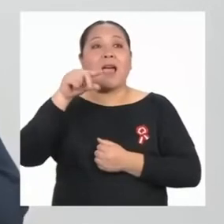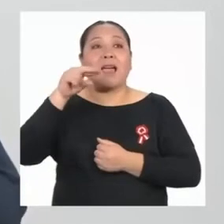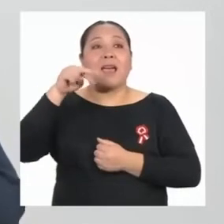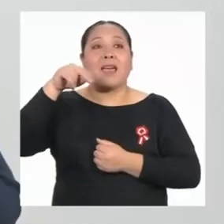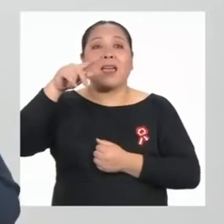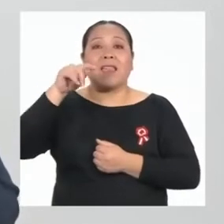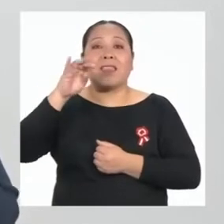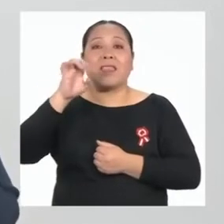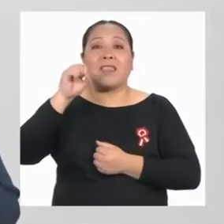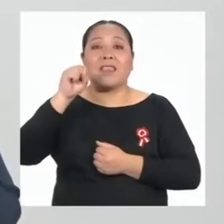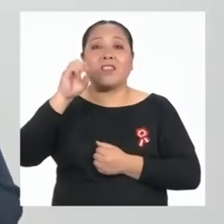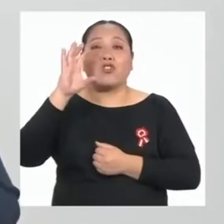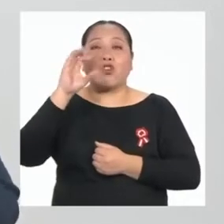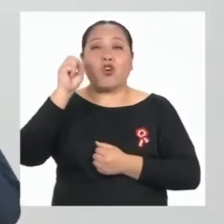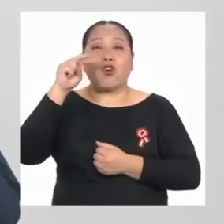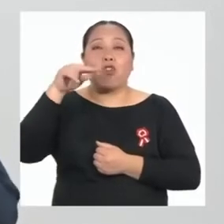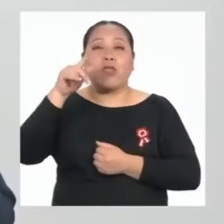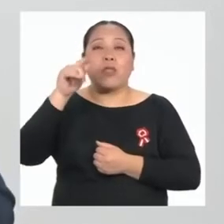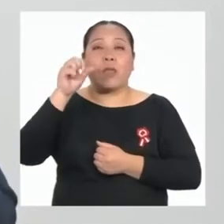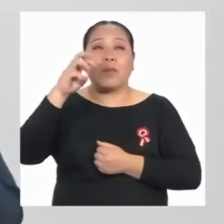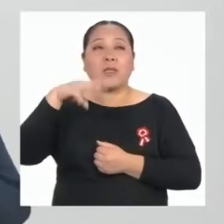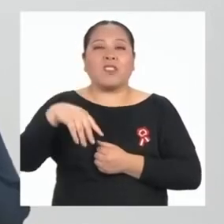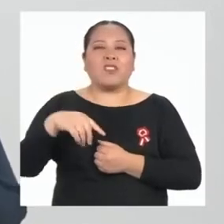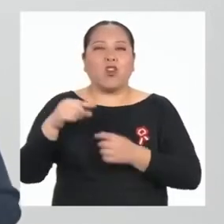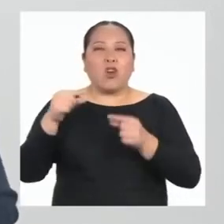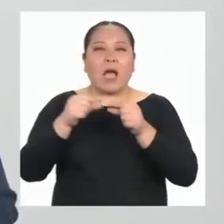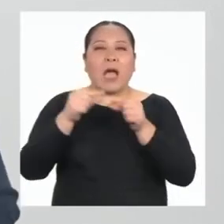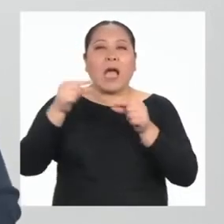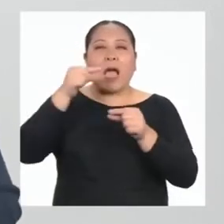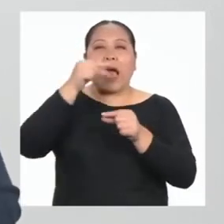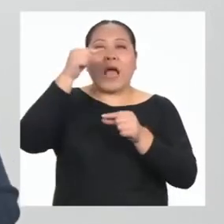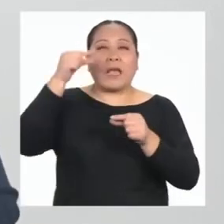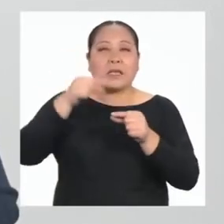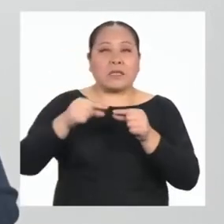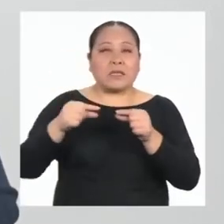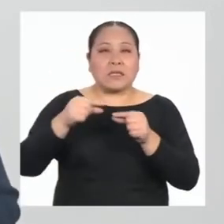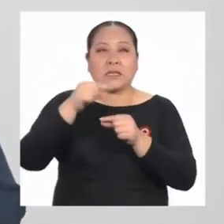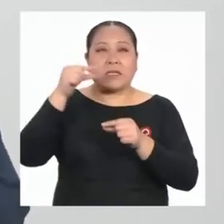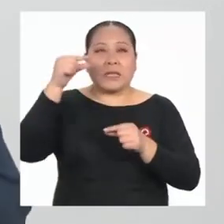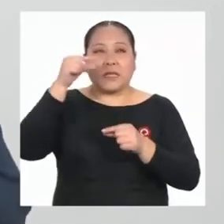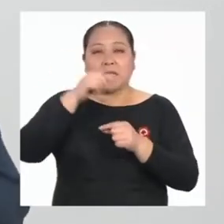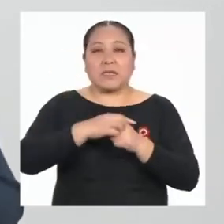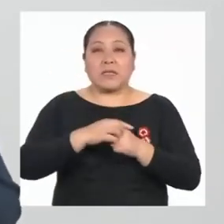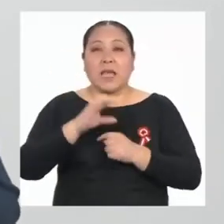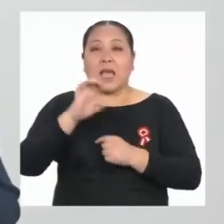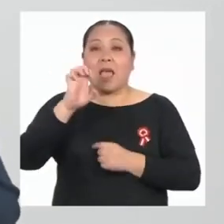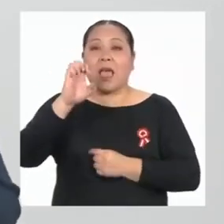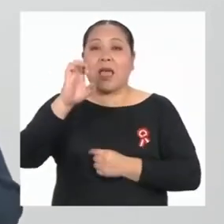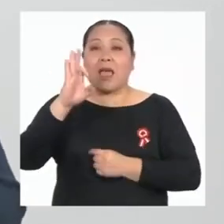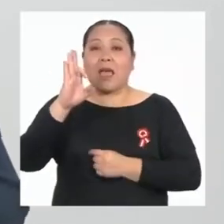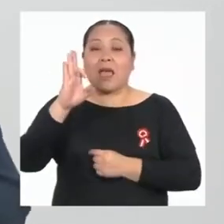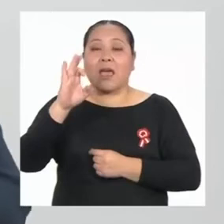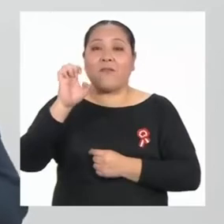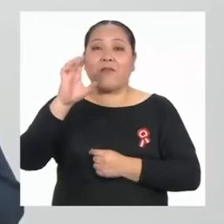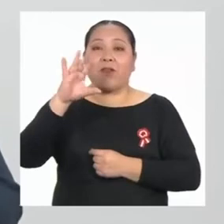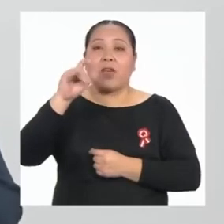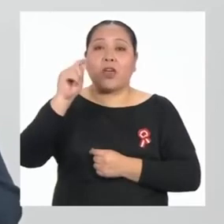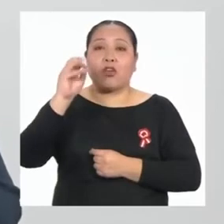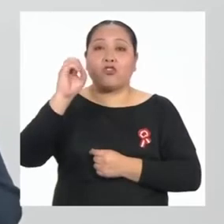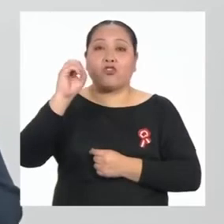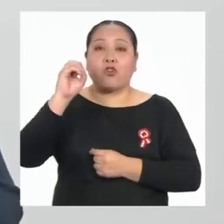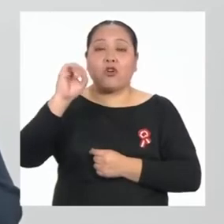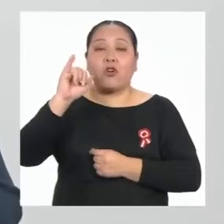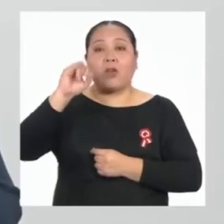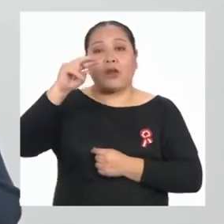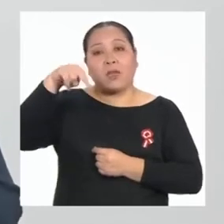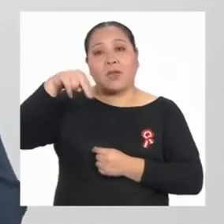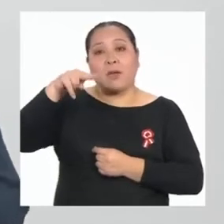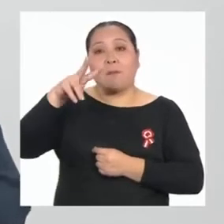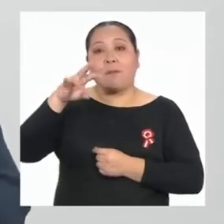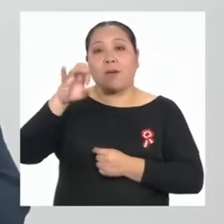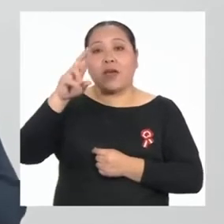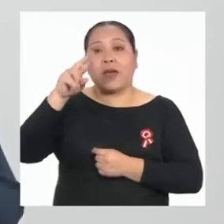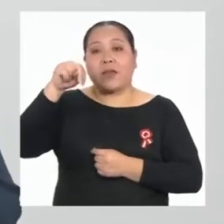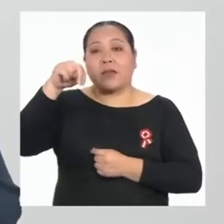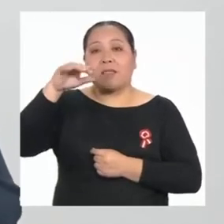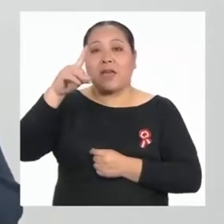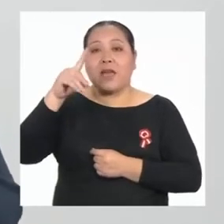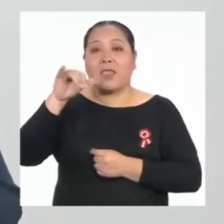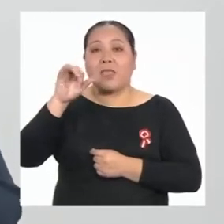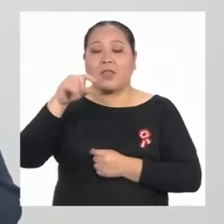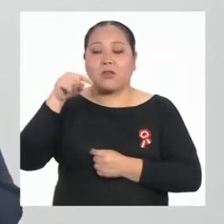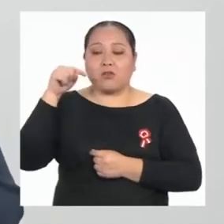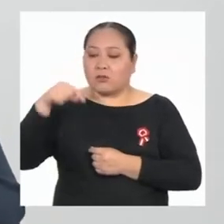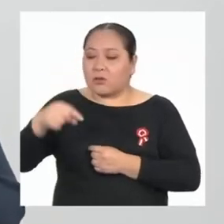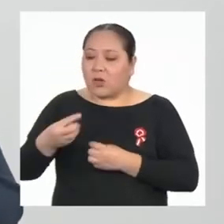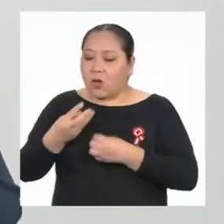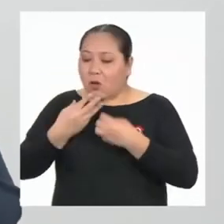efecto invernadero. Segundo, tengo aquí unos datos de la Organización Meteorológica Mundial que nos